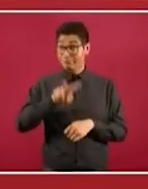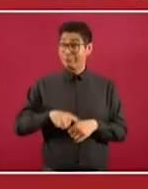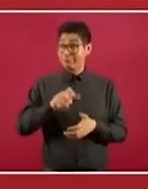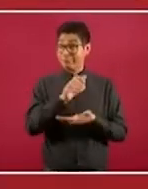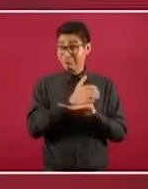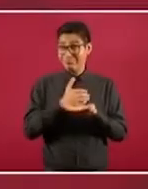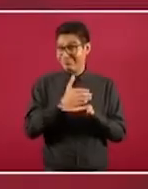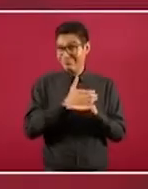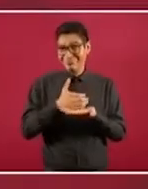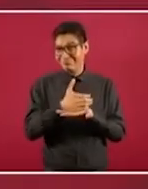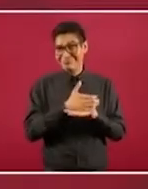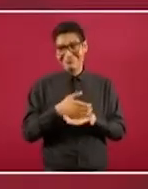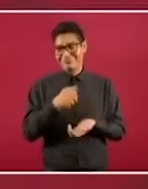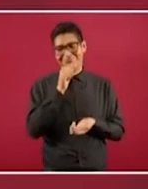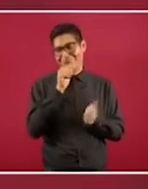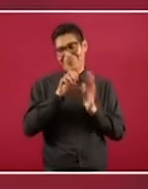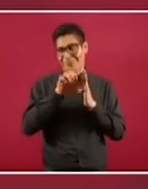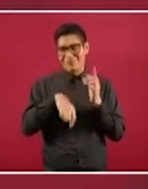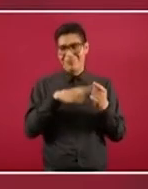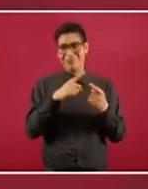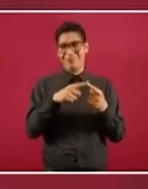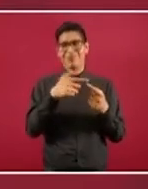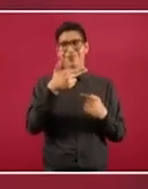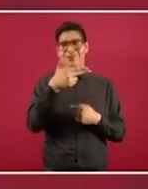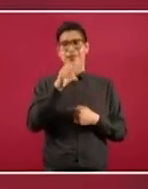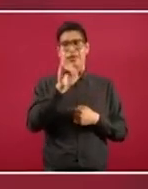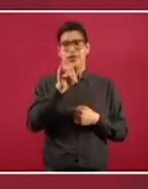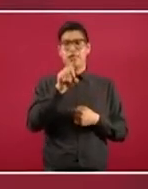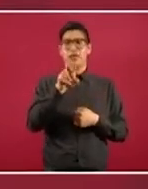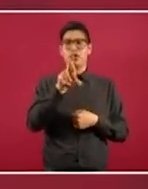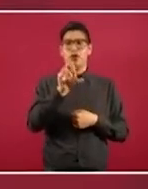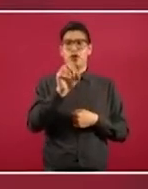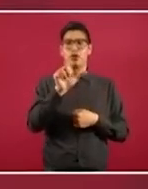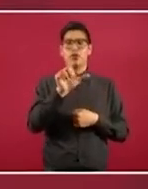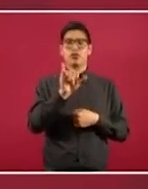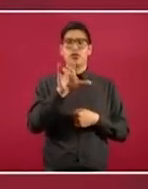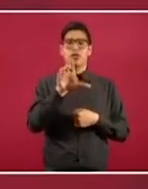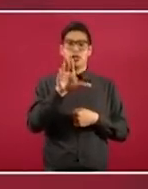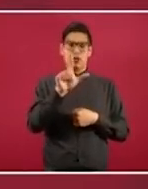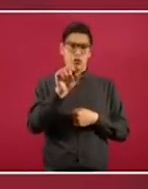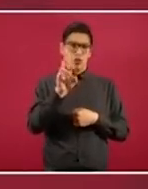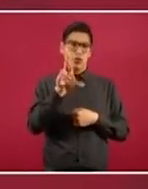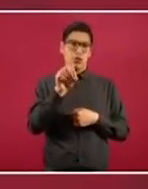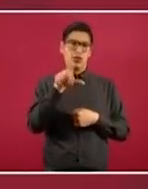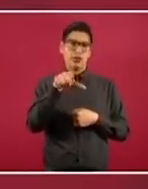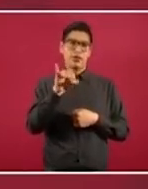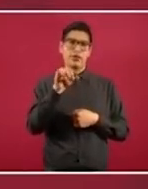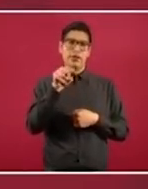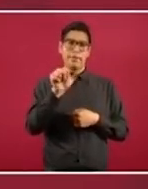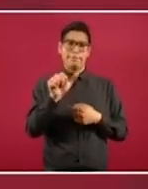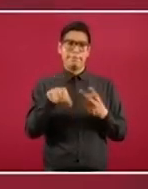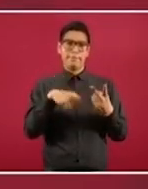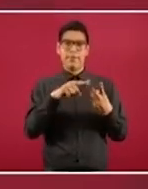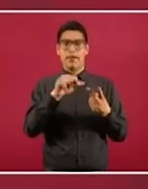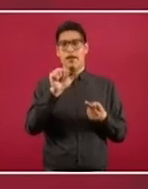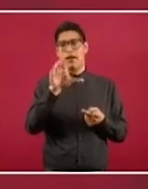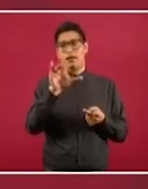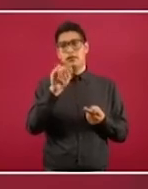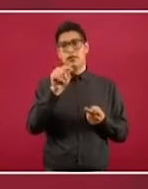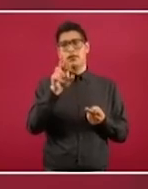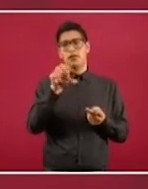lista, hidroxicloroquina o cloroquina, azitromicina combinada con cloroquina o